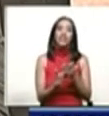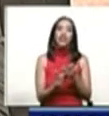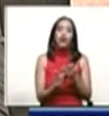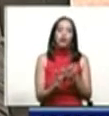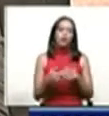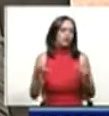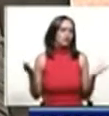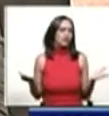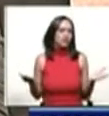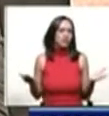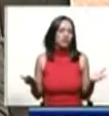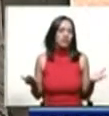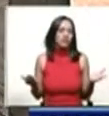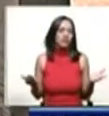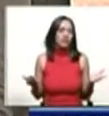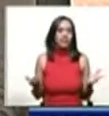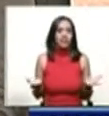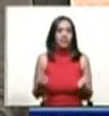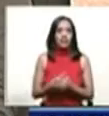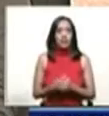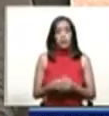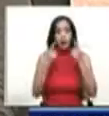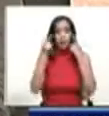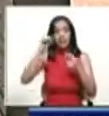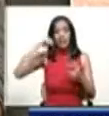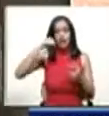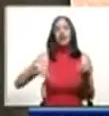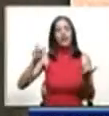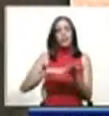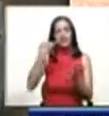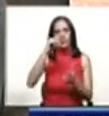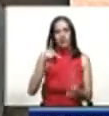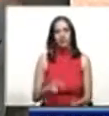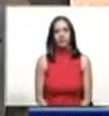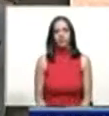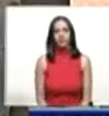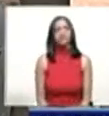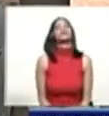un sector amplio de la supuesta élite dirigente. Pero vamos a ver este video y ya regresamos con más de Zurda Conducta.